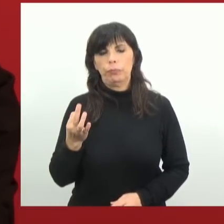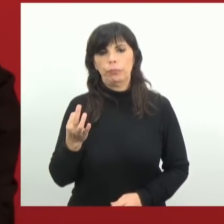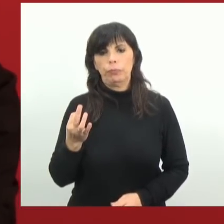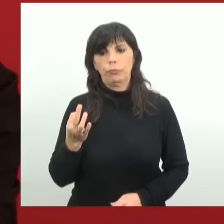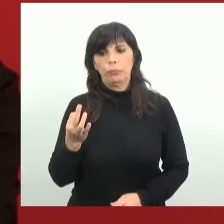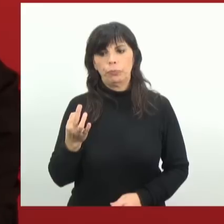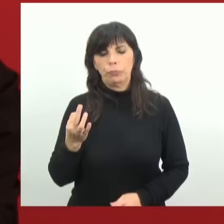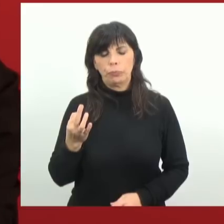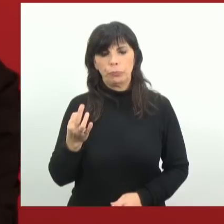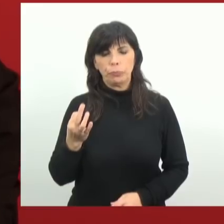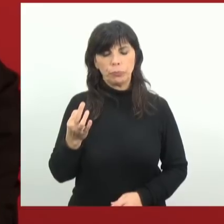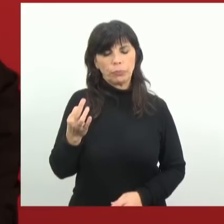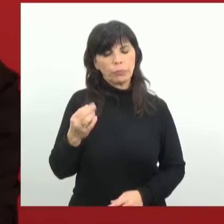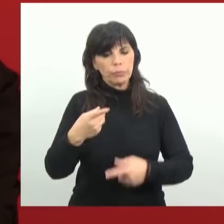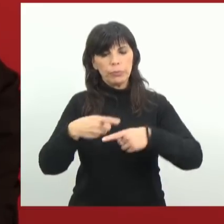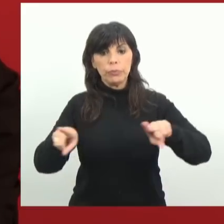Como dice la Biblia en los Salmos,